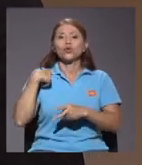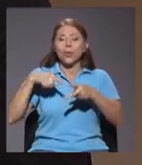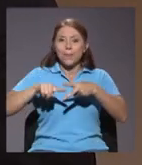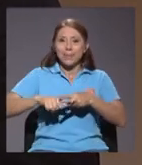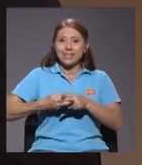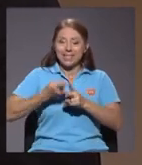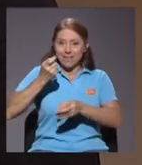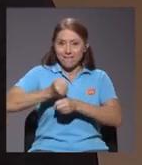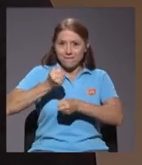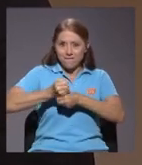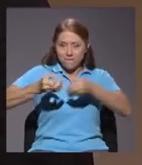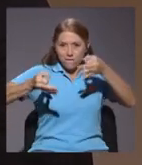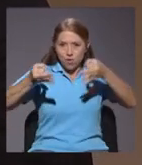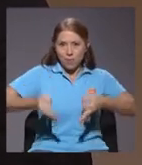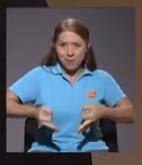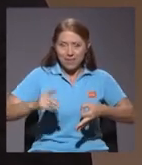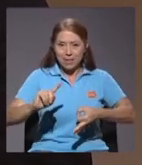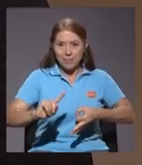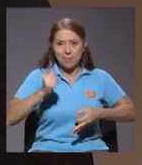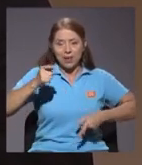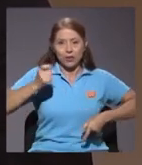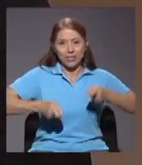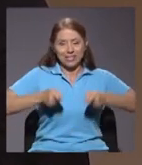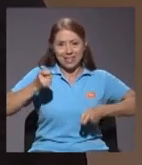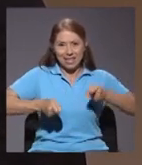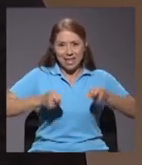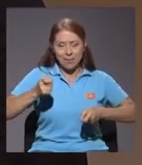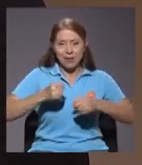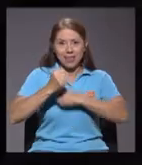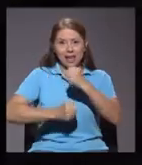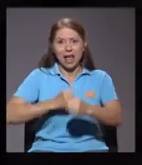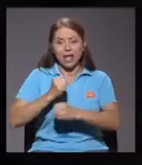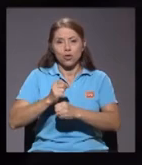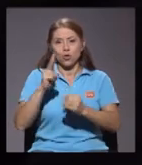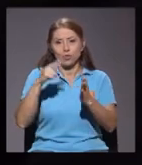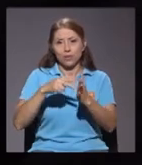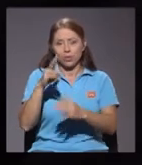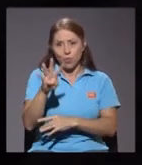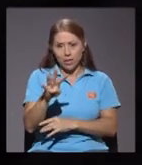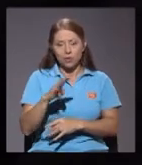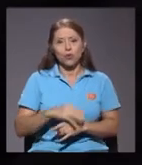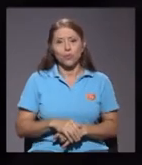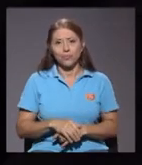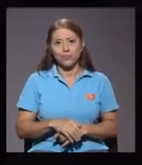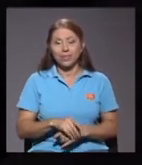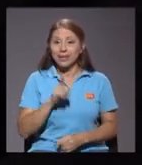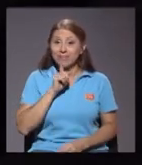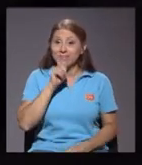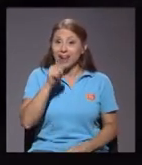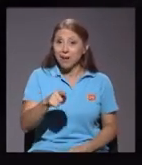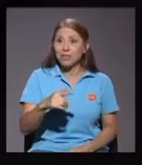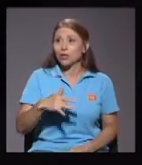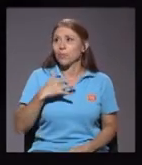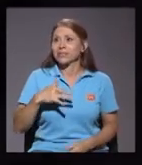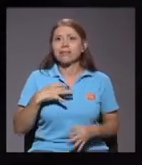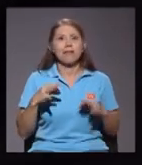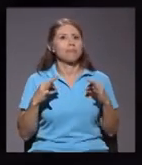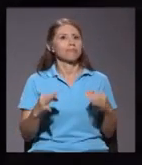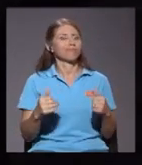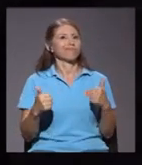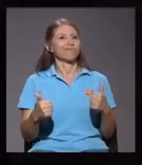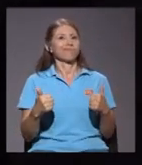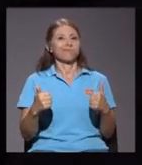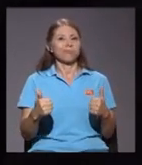formalmente el primero de septiembre de 2004 y realmente me sentía en mi charco yo yo